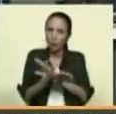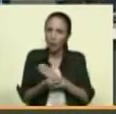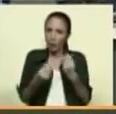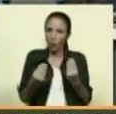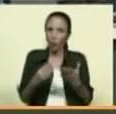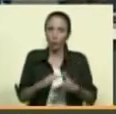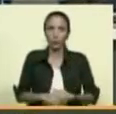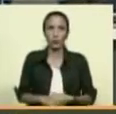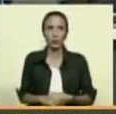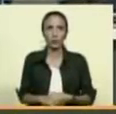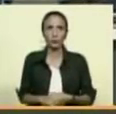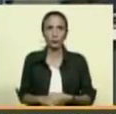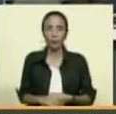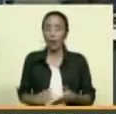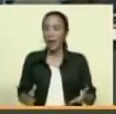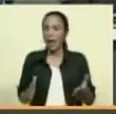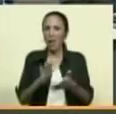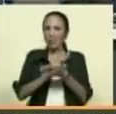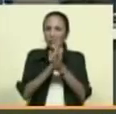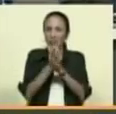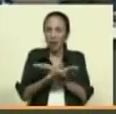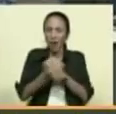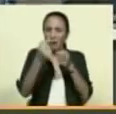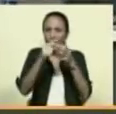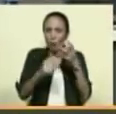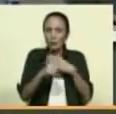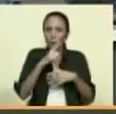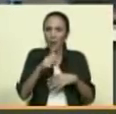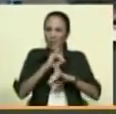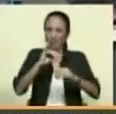Tenemos que acabar con el burocratismo.